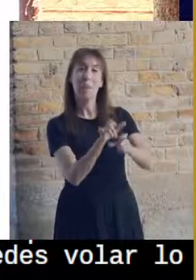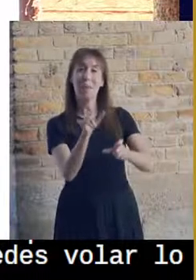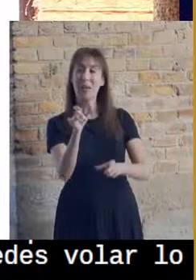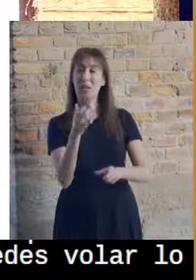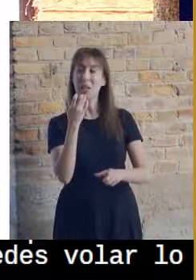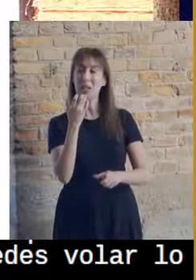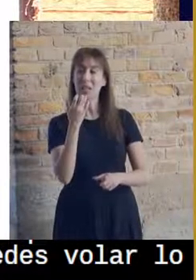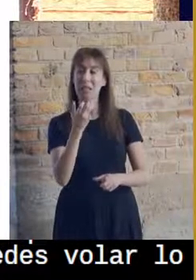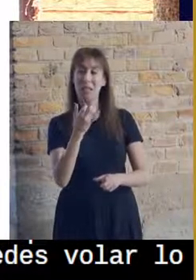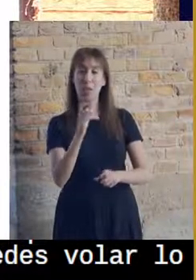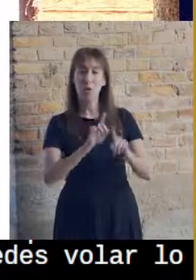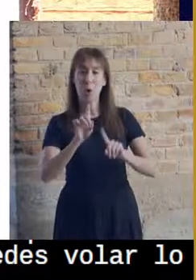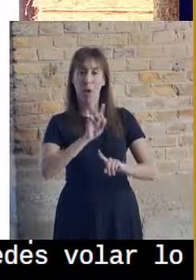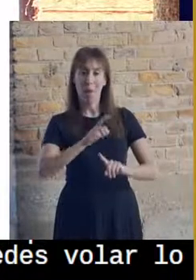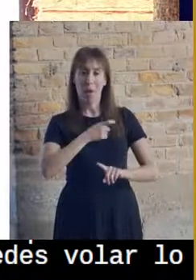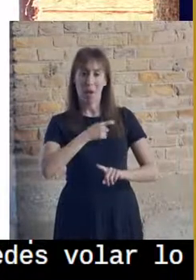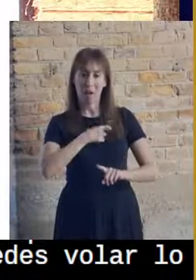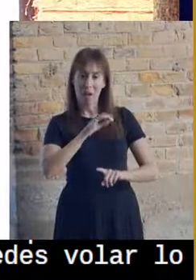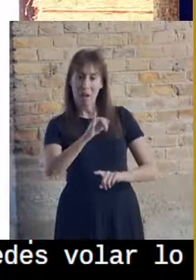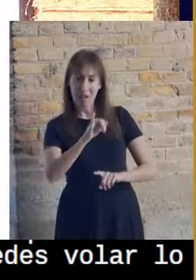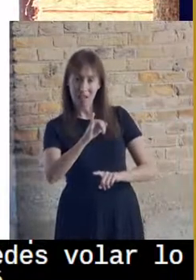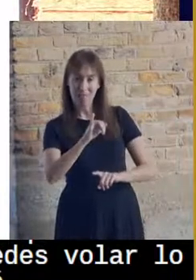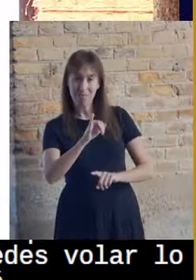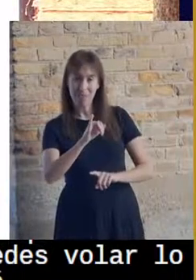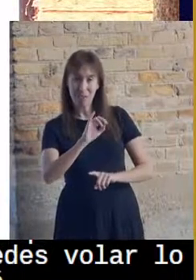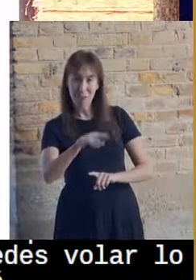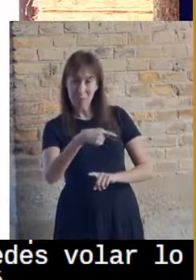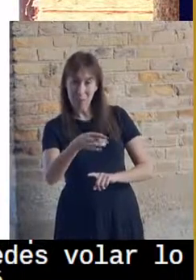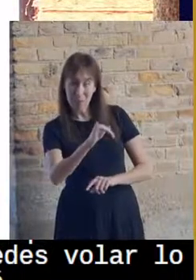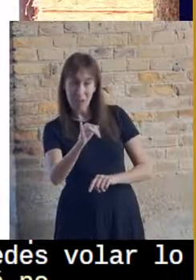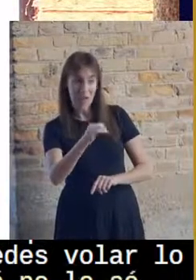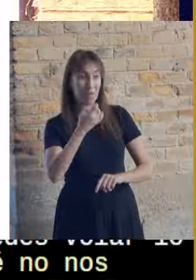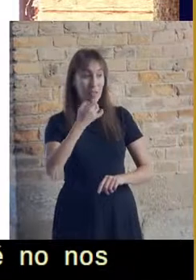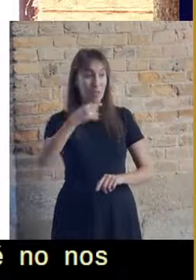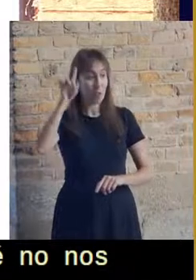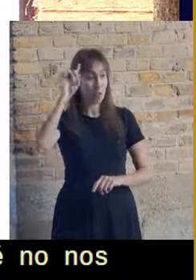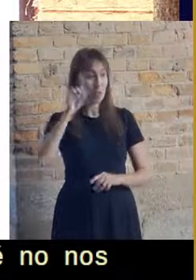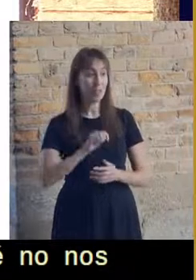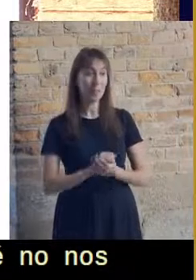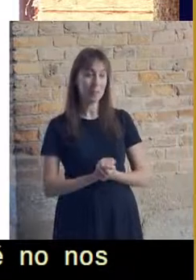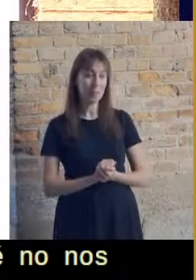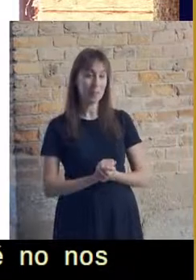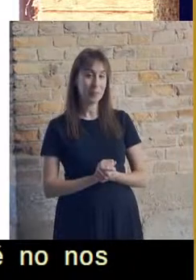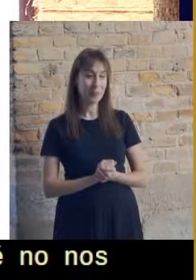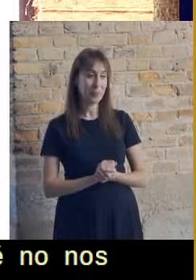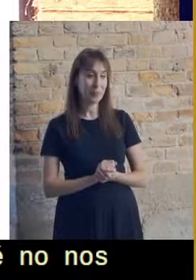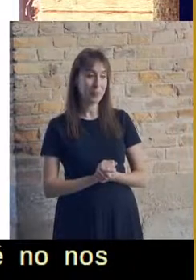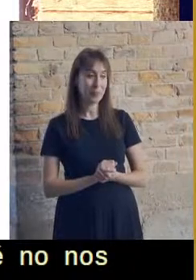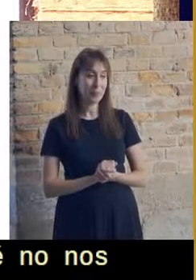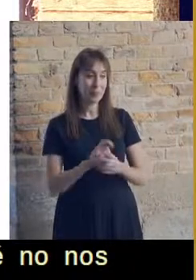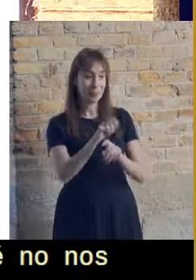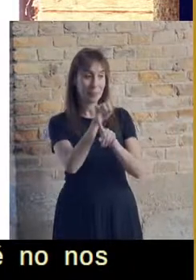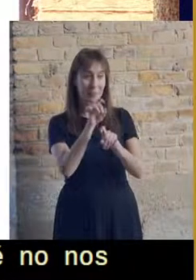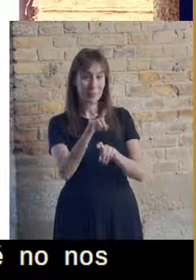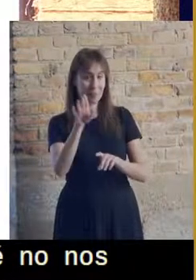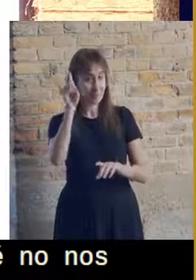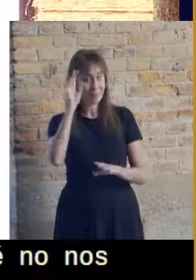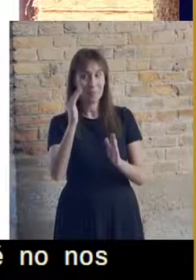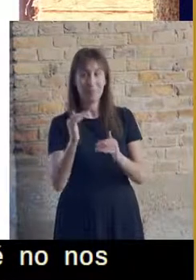volumen ni idea No lo sé no nos hemos encontrado esa pregunta hasta ahora